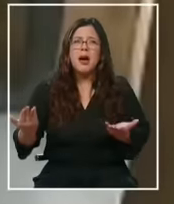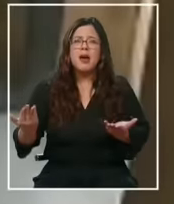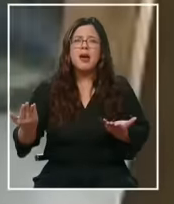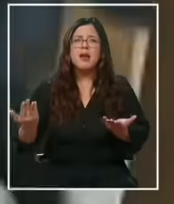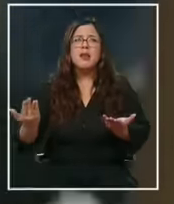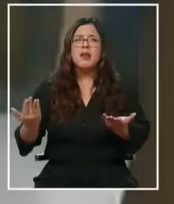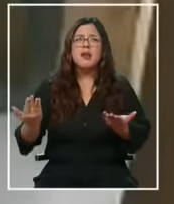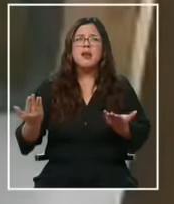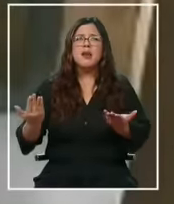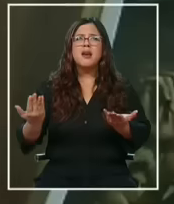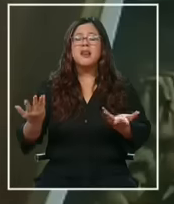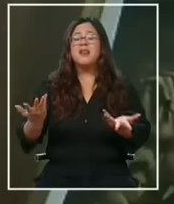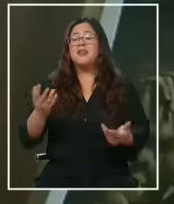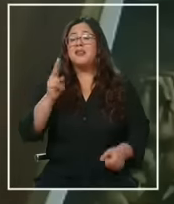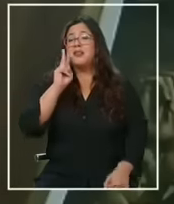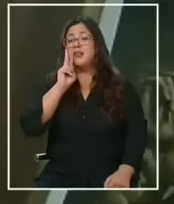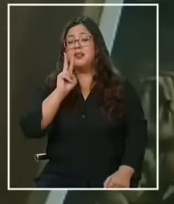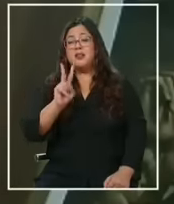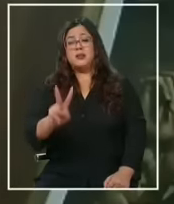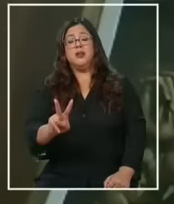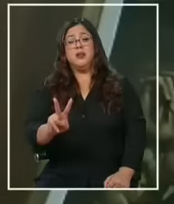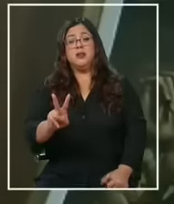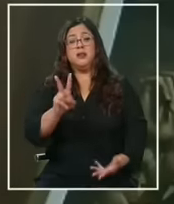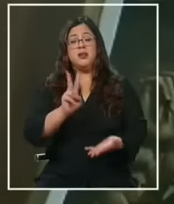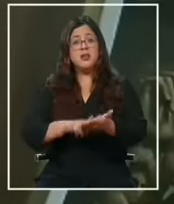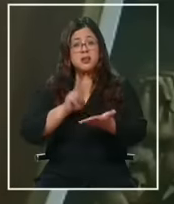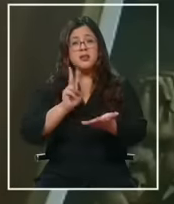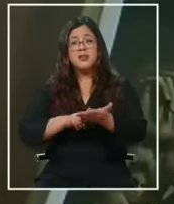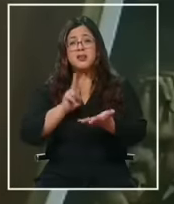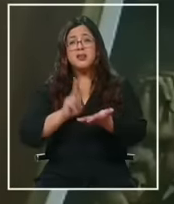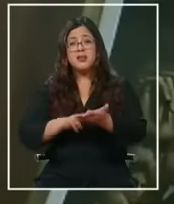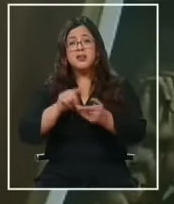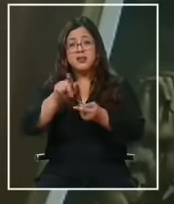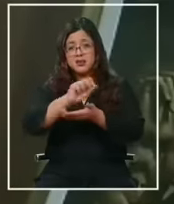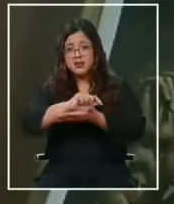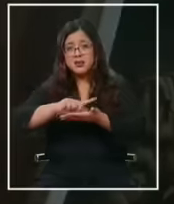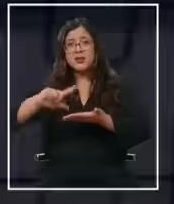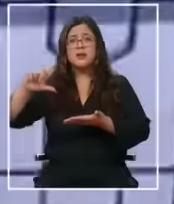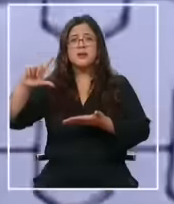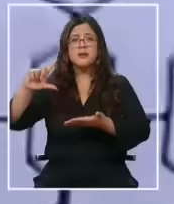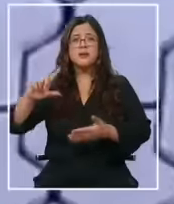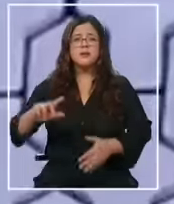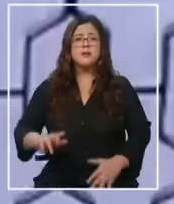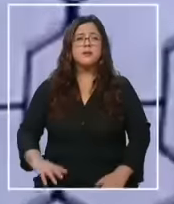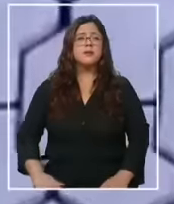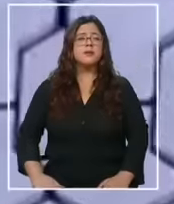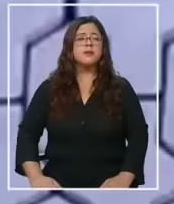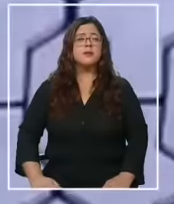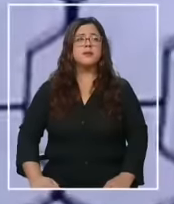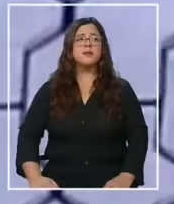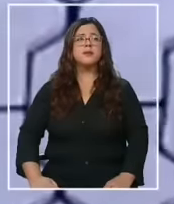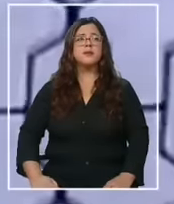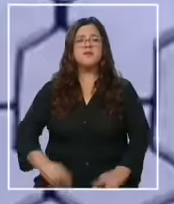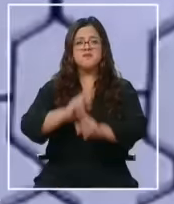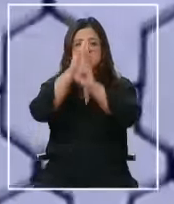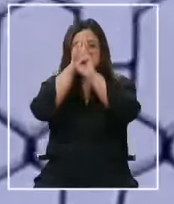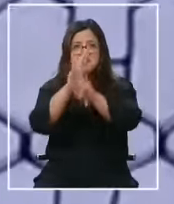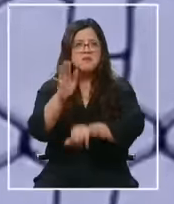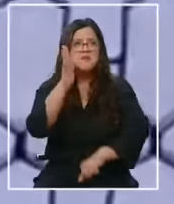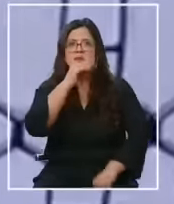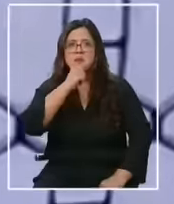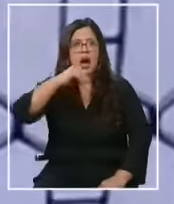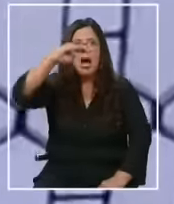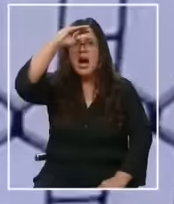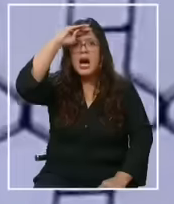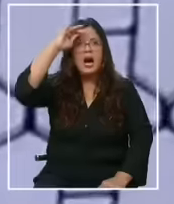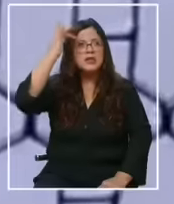más despreciable que pueda parecer, es una realidad que va en aumento. No hay respeto por la experiencia